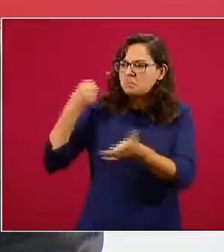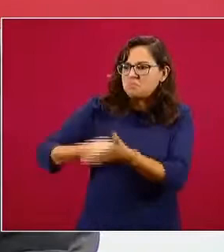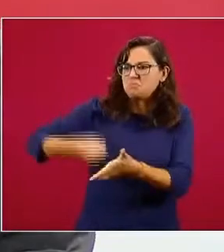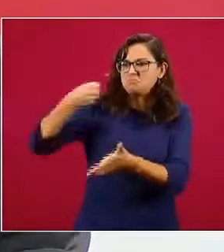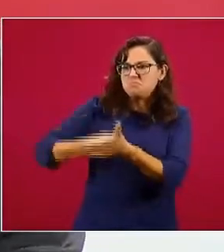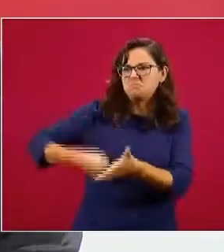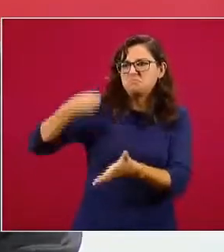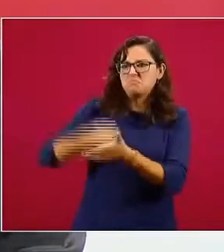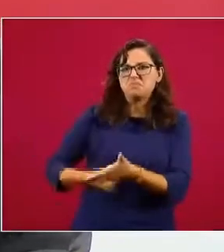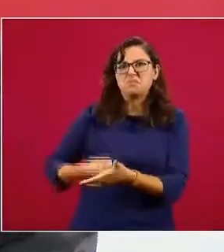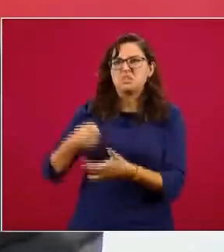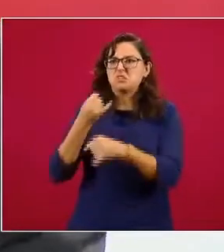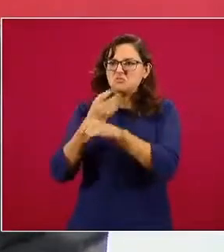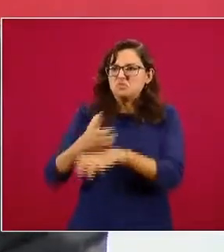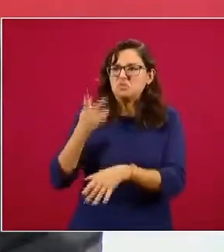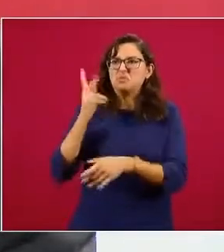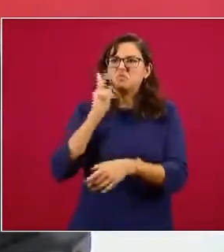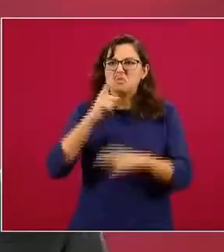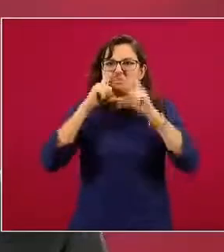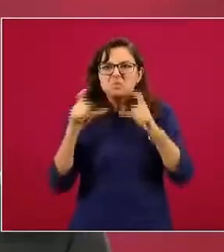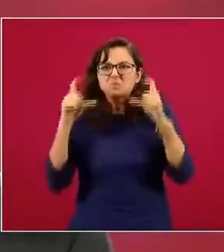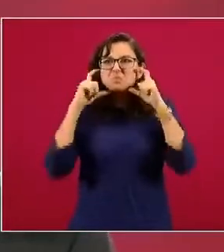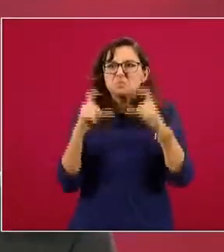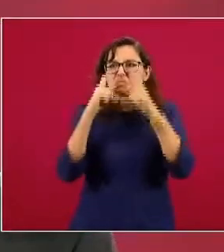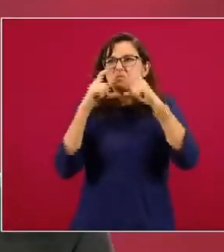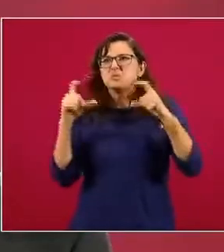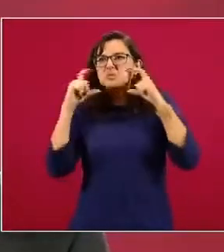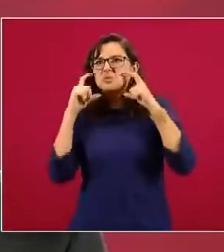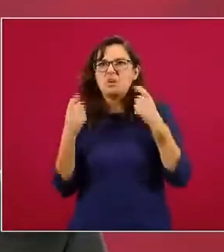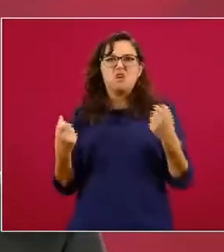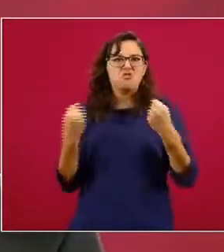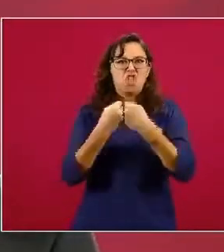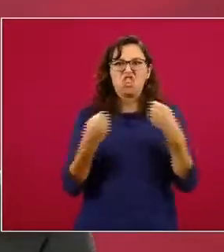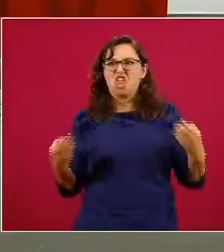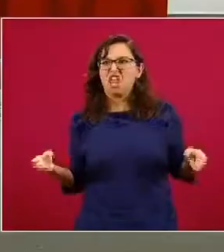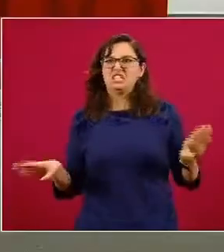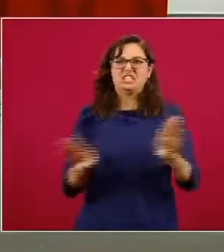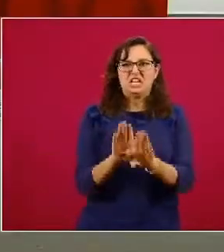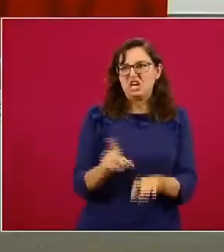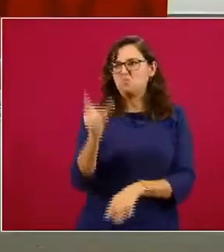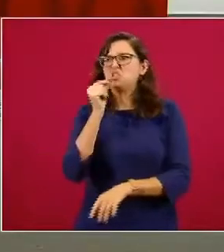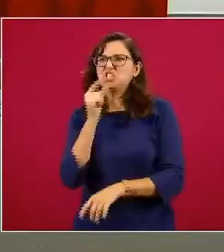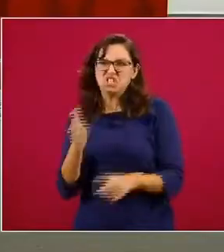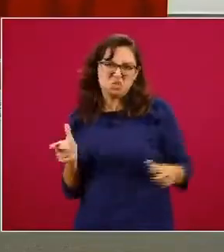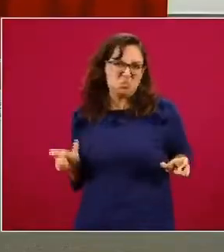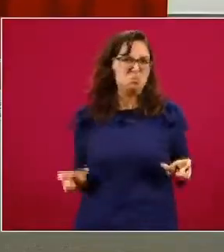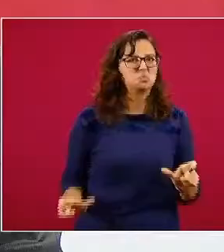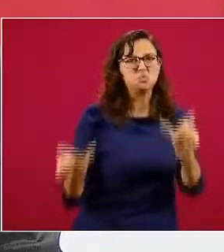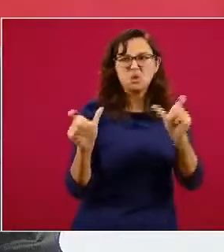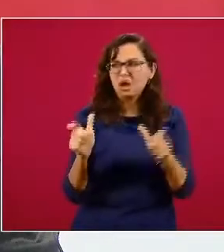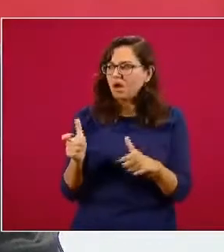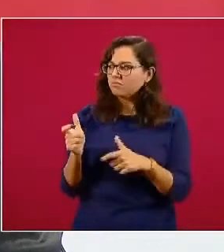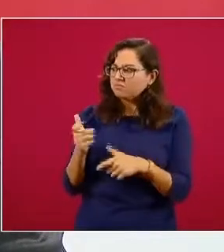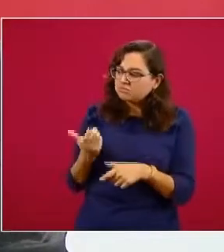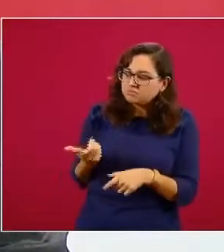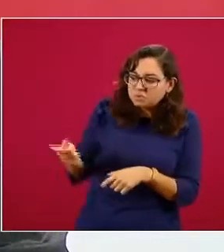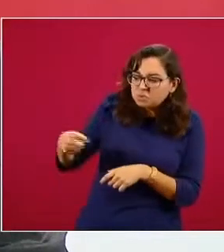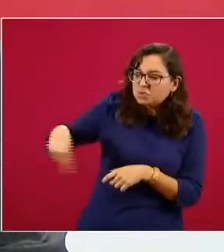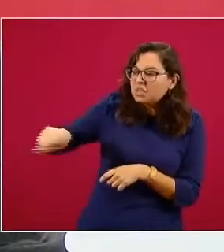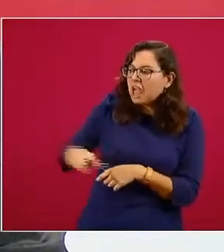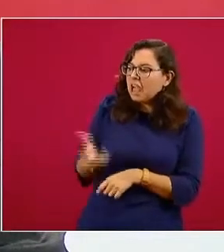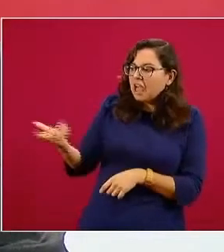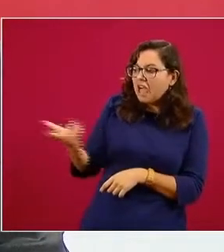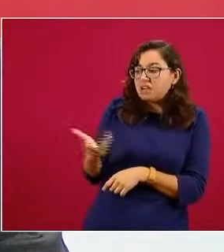pruebas, el uso del cubrebocas, cierren las fronteras, usen la fuerza pública, etcétera, ¿no? Entonces, eso fue lo